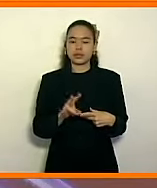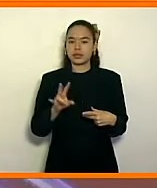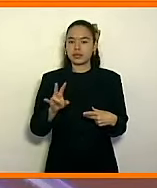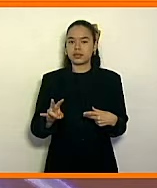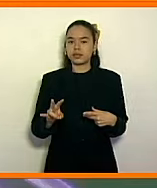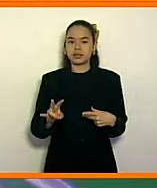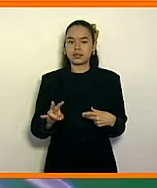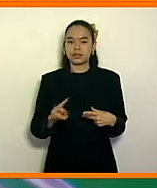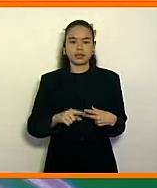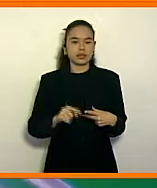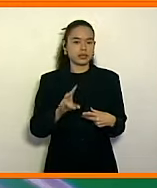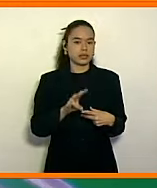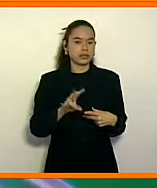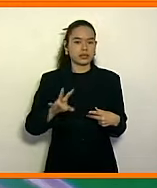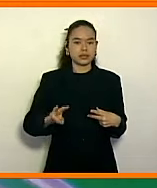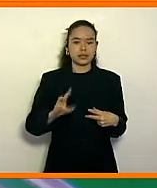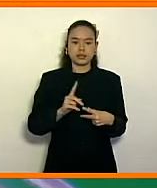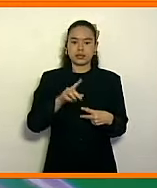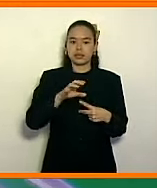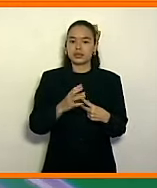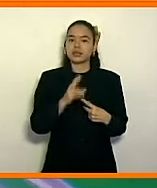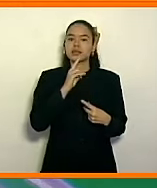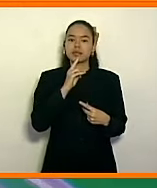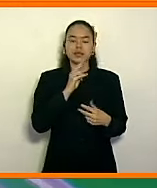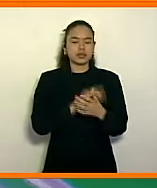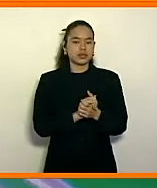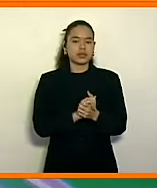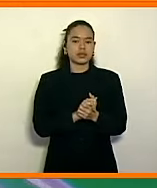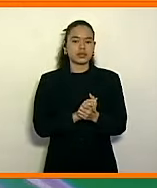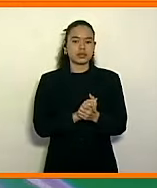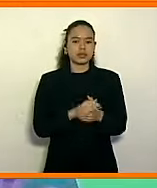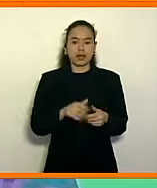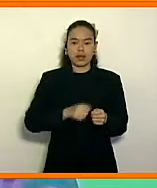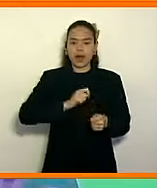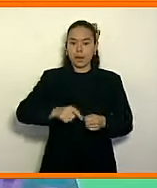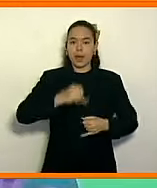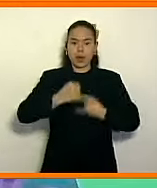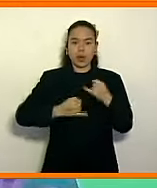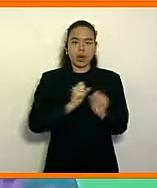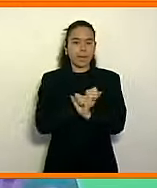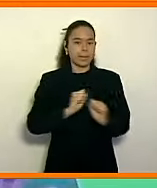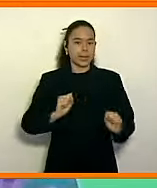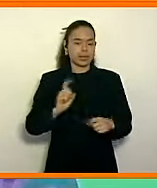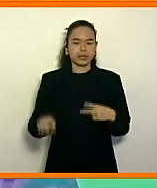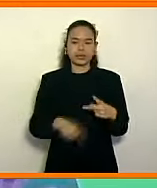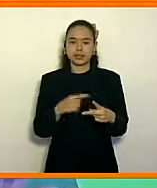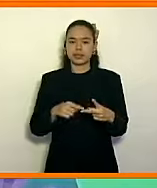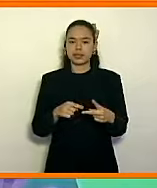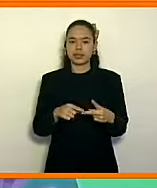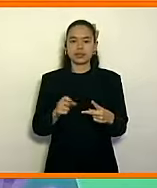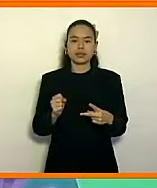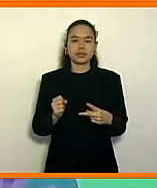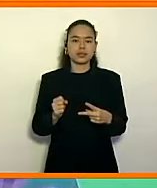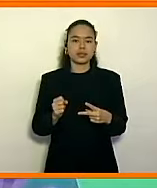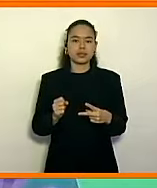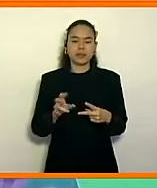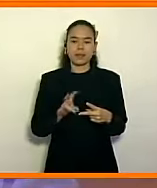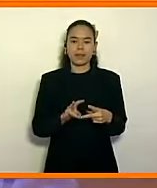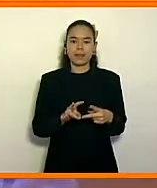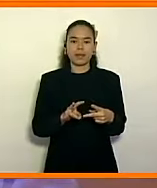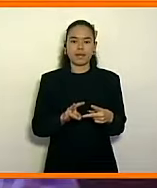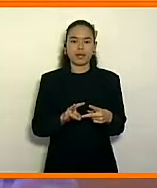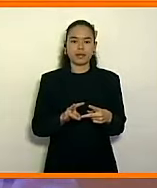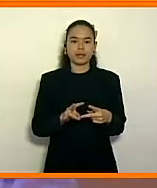Tu número ganador es el 77 con su catrachada cohetes. En tu segunda posición tu primer dígito, 7,